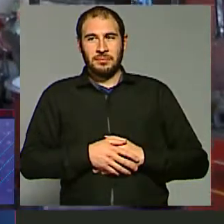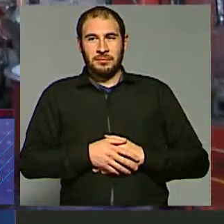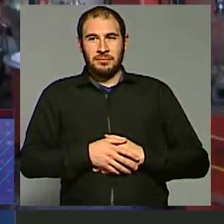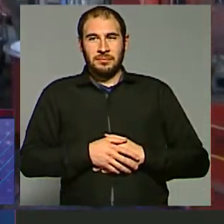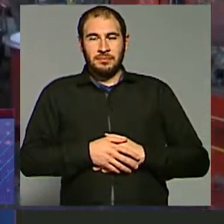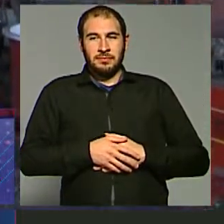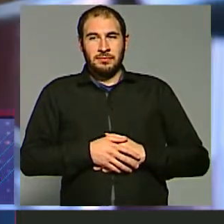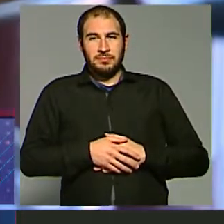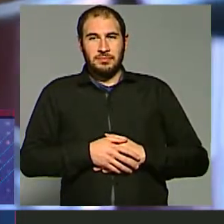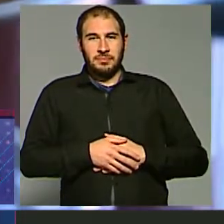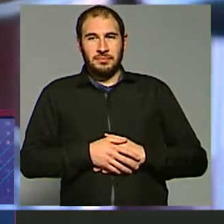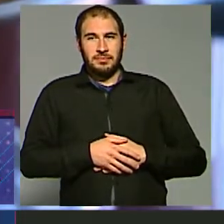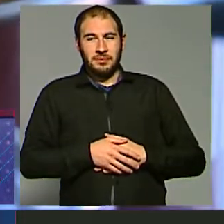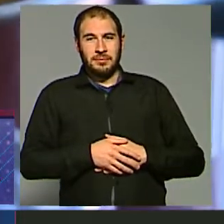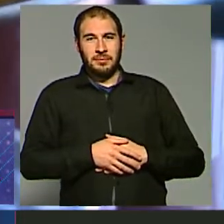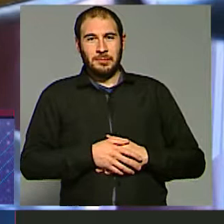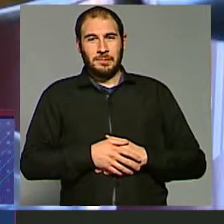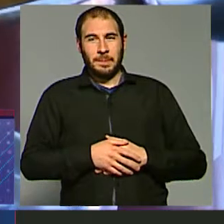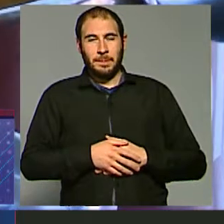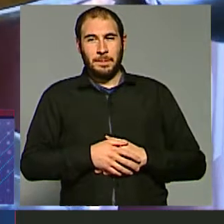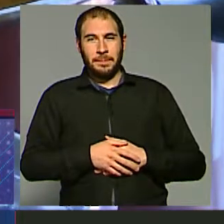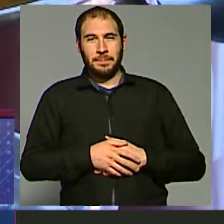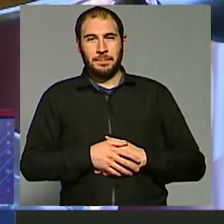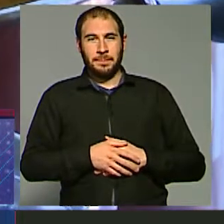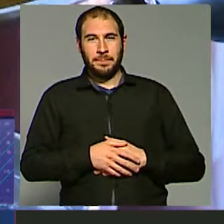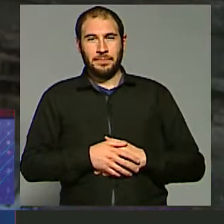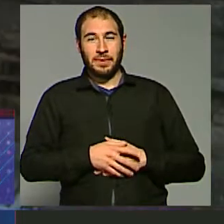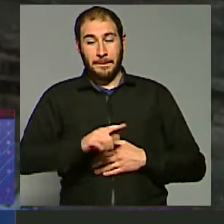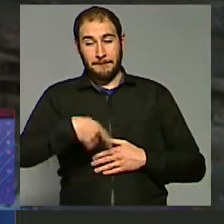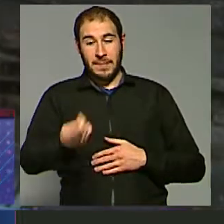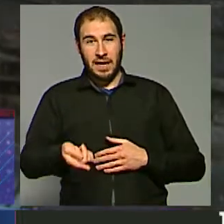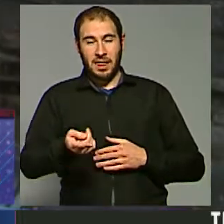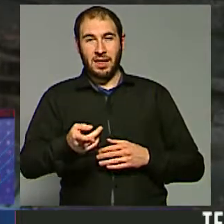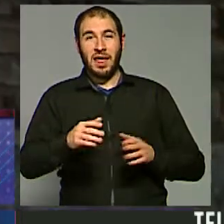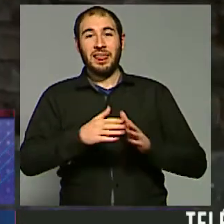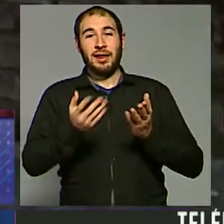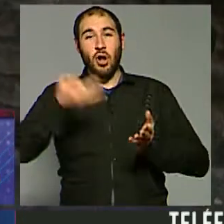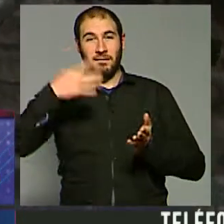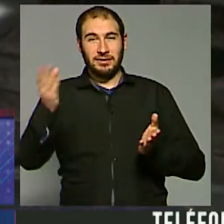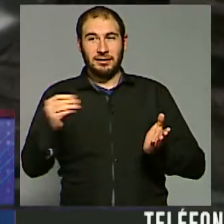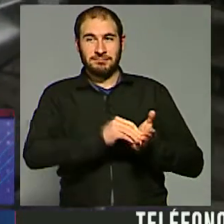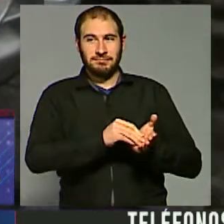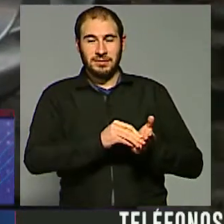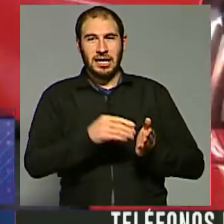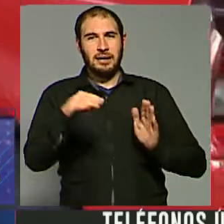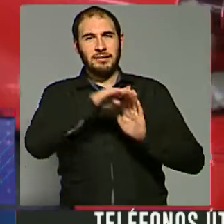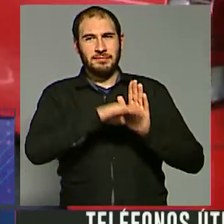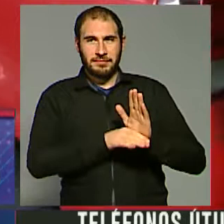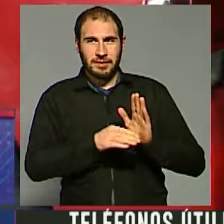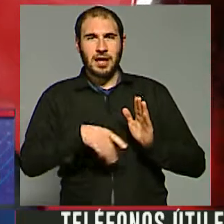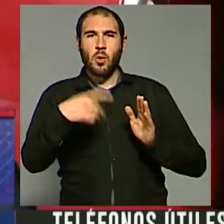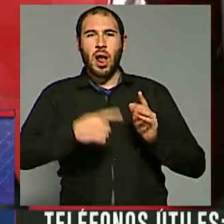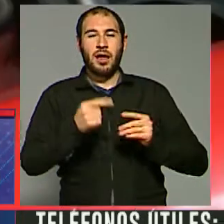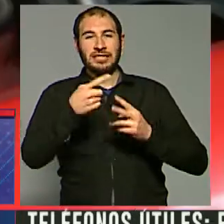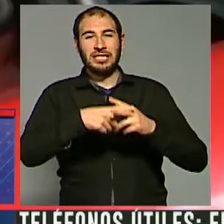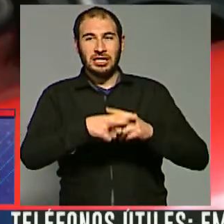Desde 2020, la revisión técnica será obligatoria. Mañana se publicará en el boletín oficial los requisitos que deben cumplir